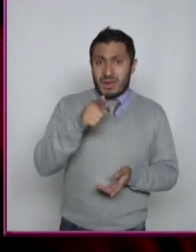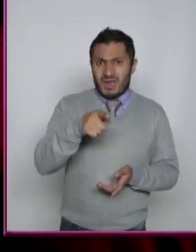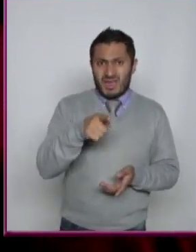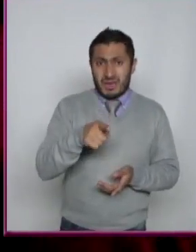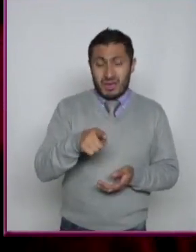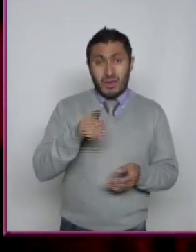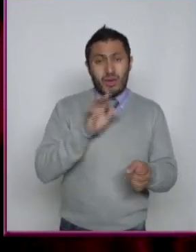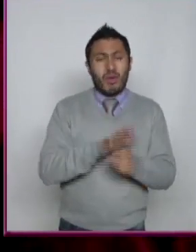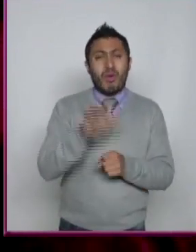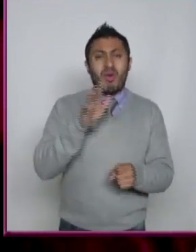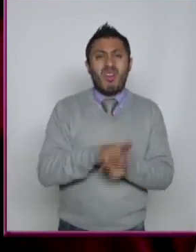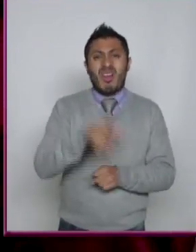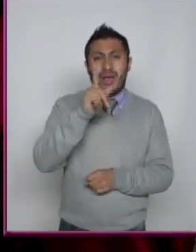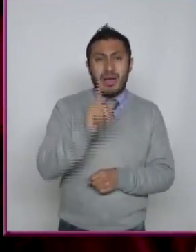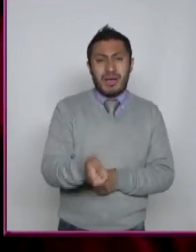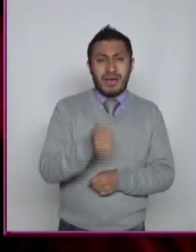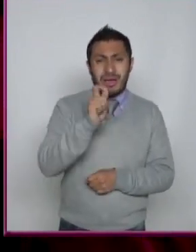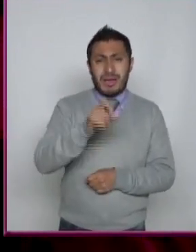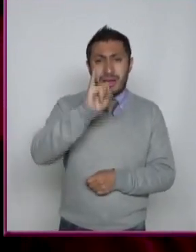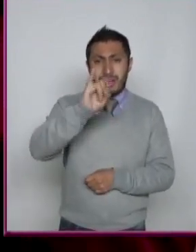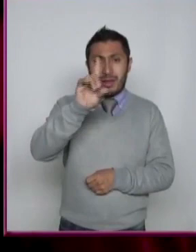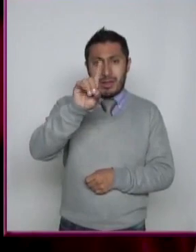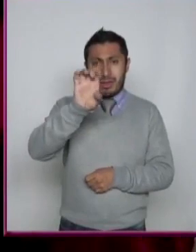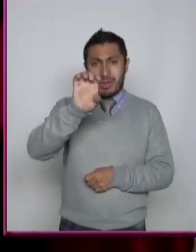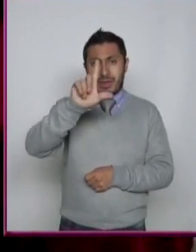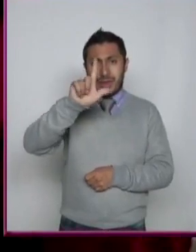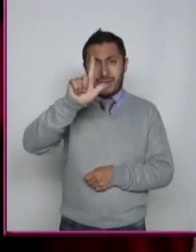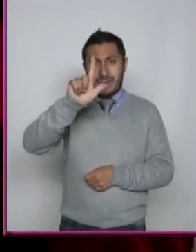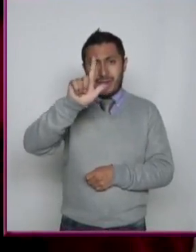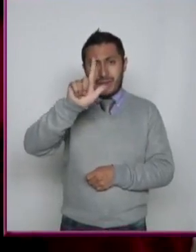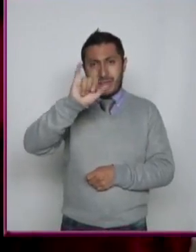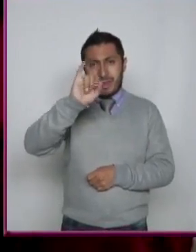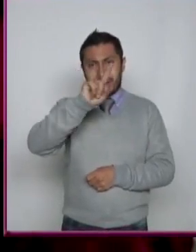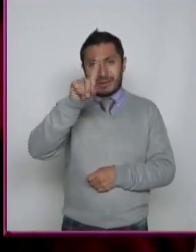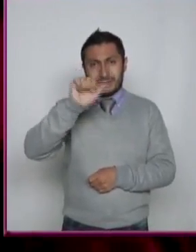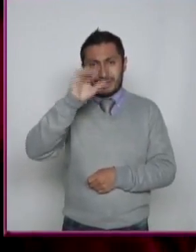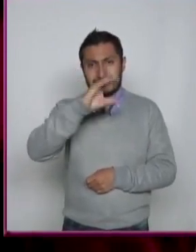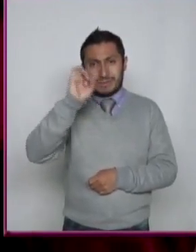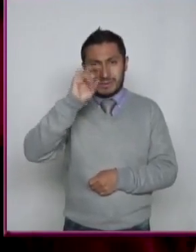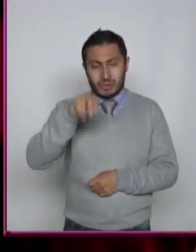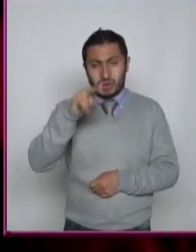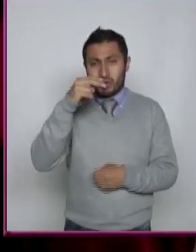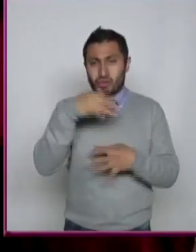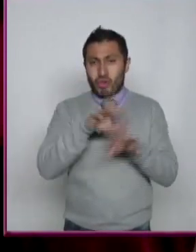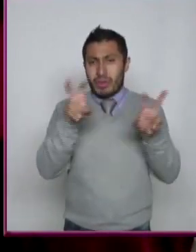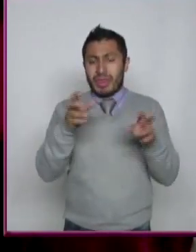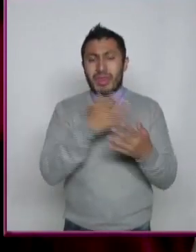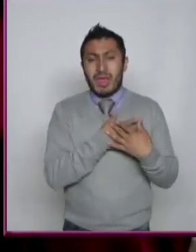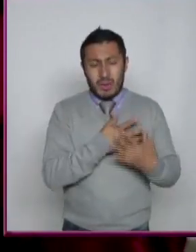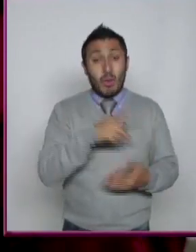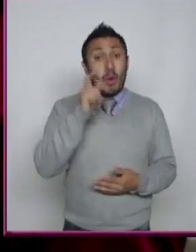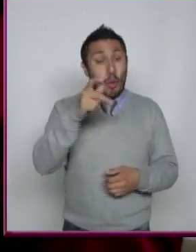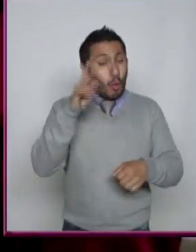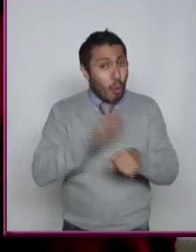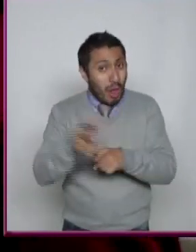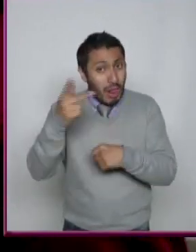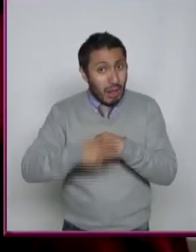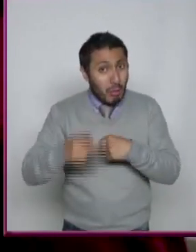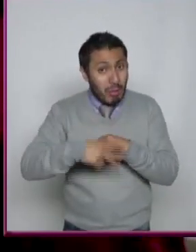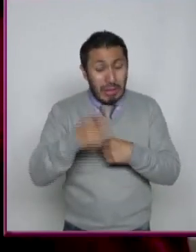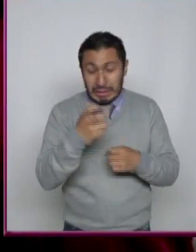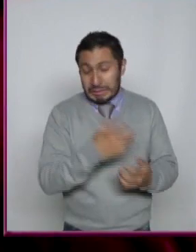la idealización del amor. ¿Qué tan peligroso puede ser esto? ¿Cuáles son los riesgos de idealizar el amor